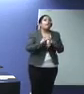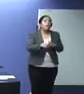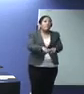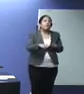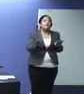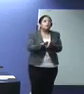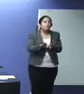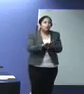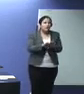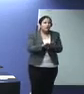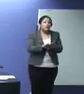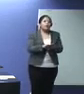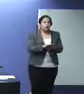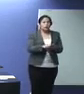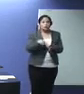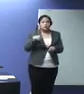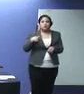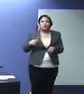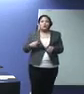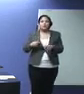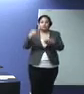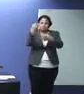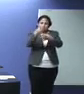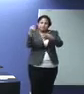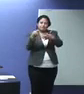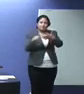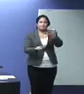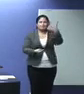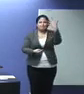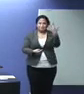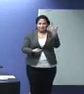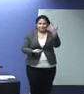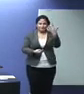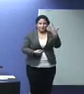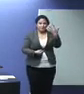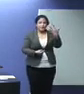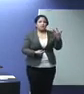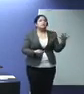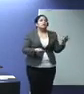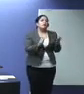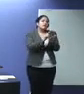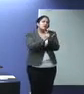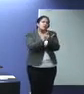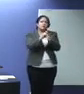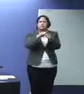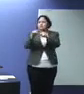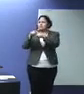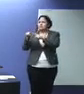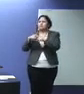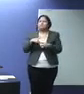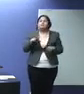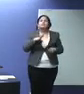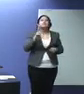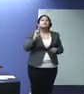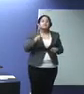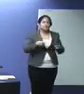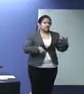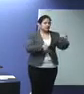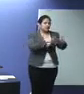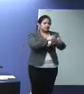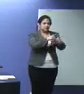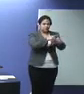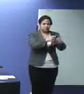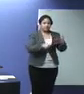es que me encuentro con 5 modelos principales en la literatura, y el principal, el primero